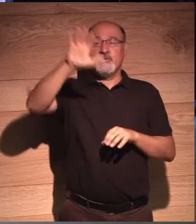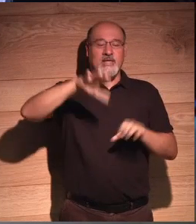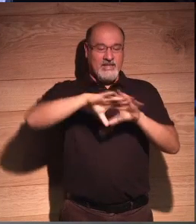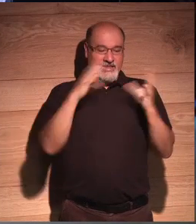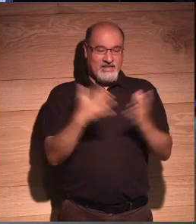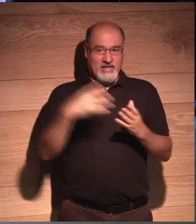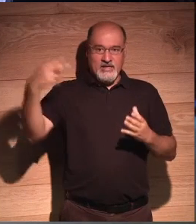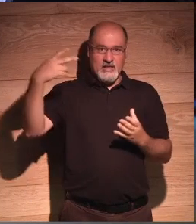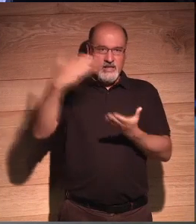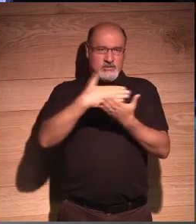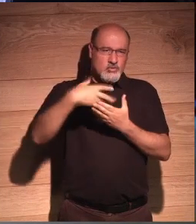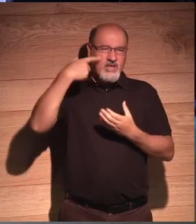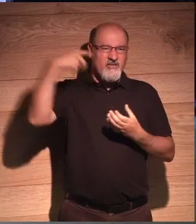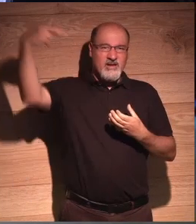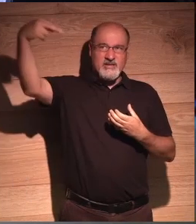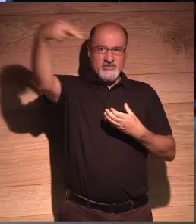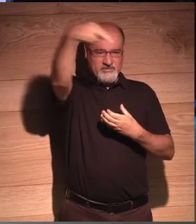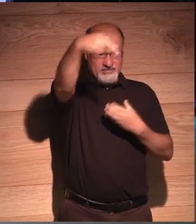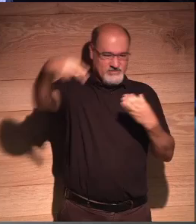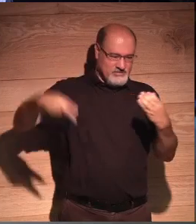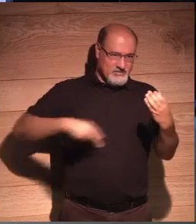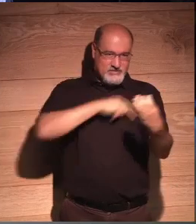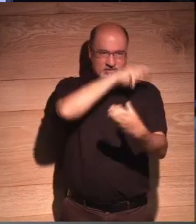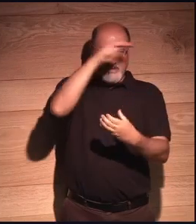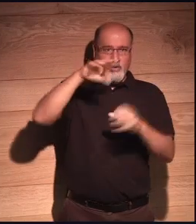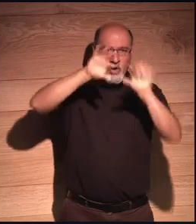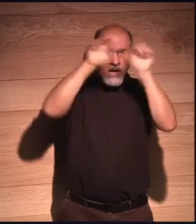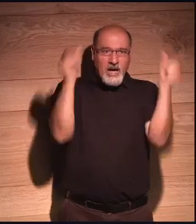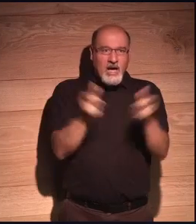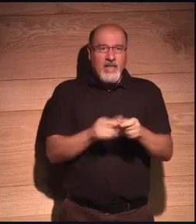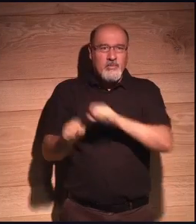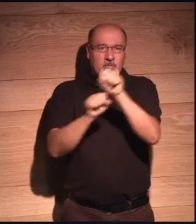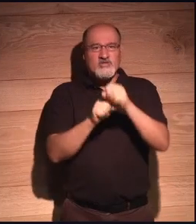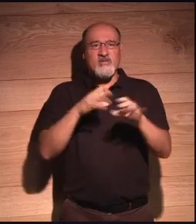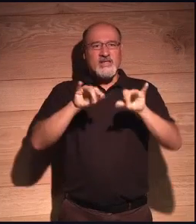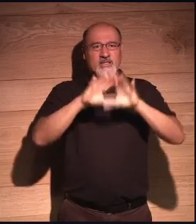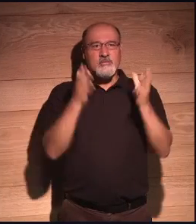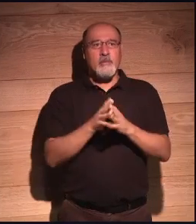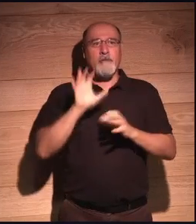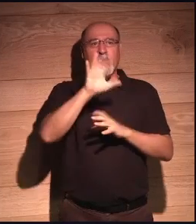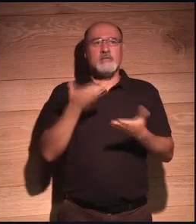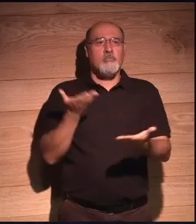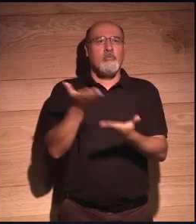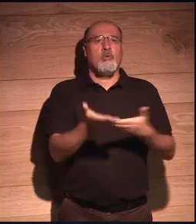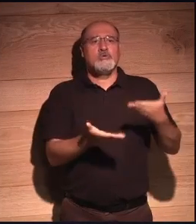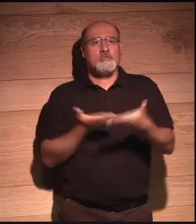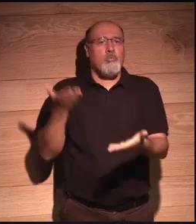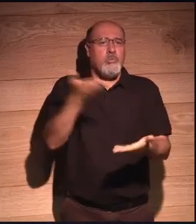de esa actividad solar sobre la superficie de nuestro planeta y la atmósfera. Entonces presentan muchos países